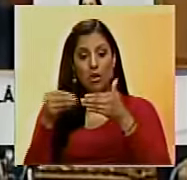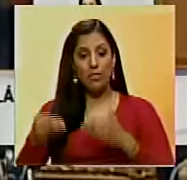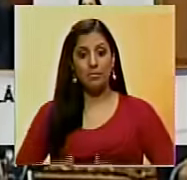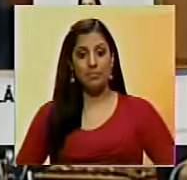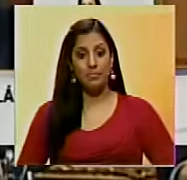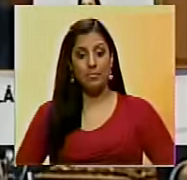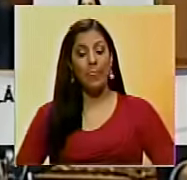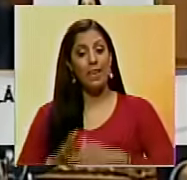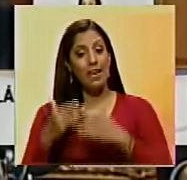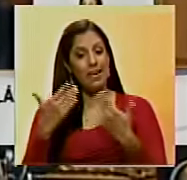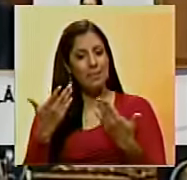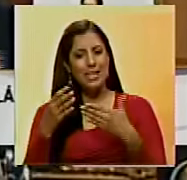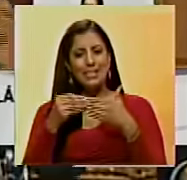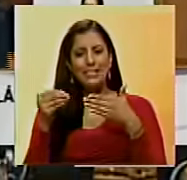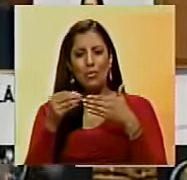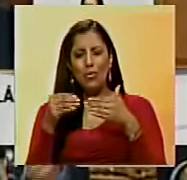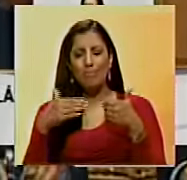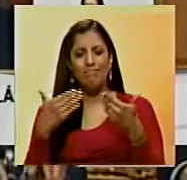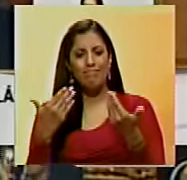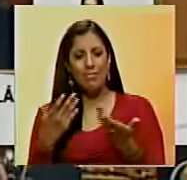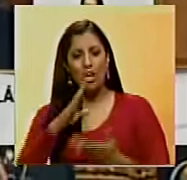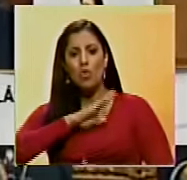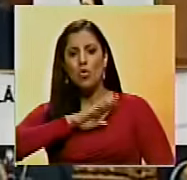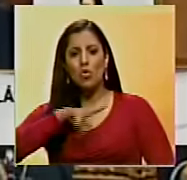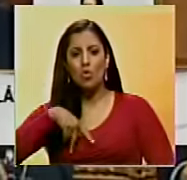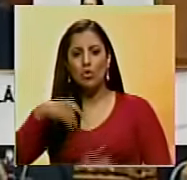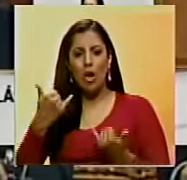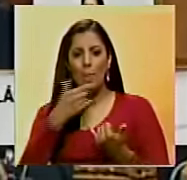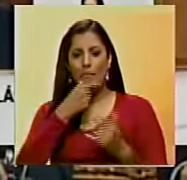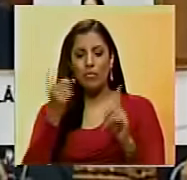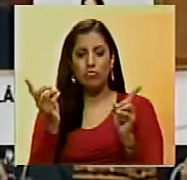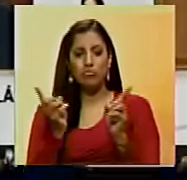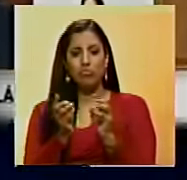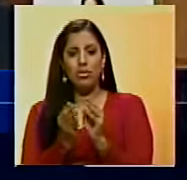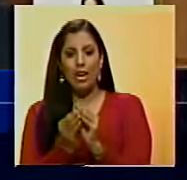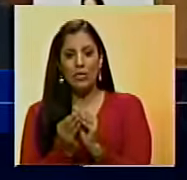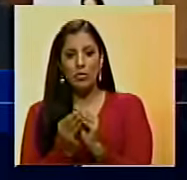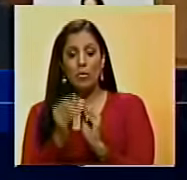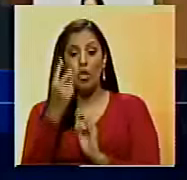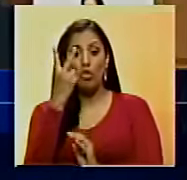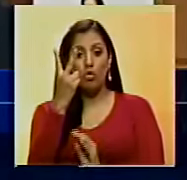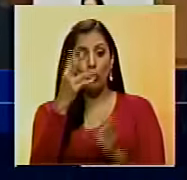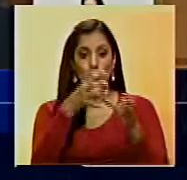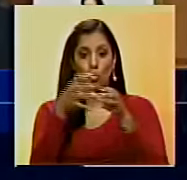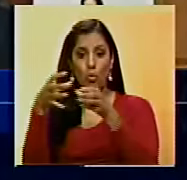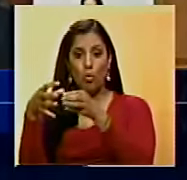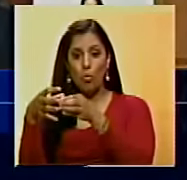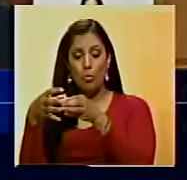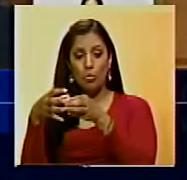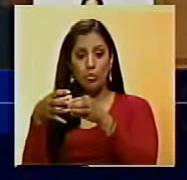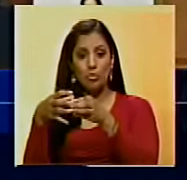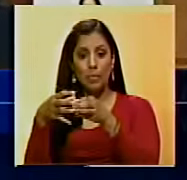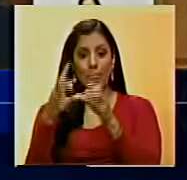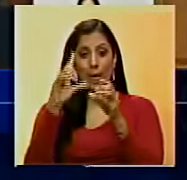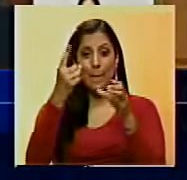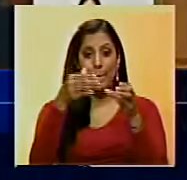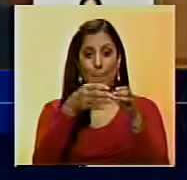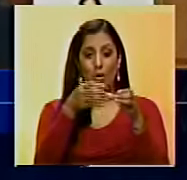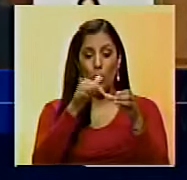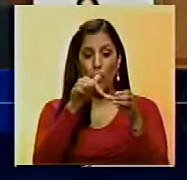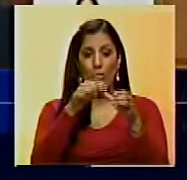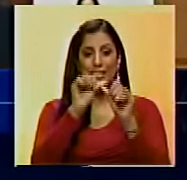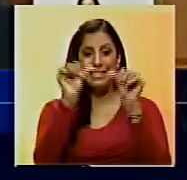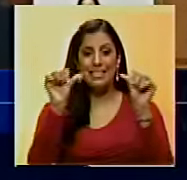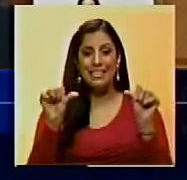El sistema de cambio que vamos a simplificar en dos bandas. La banda del